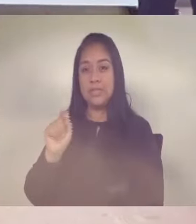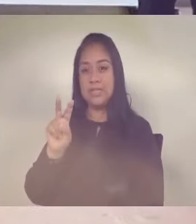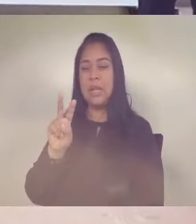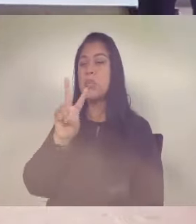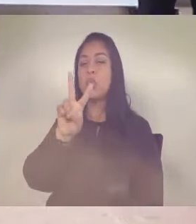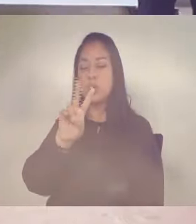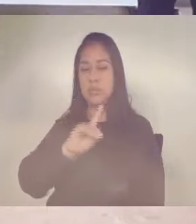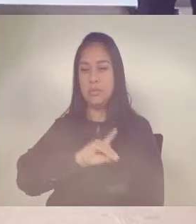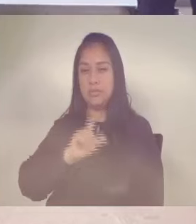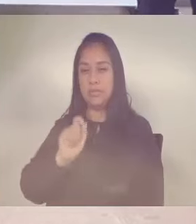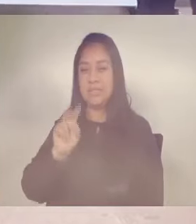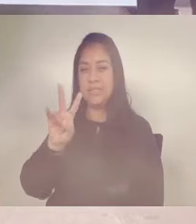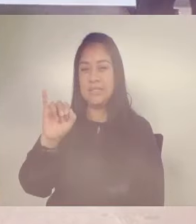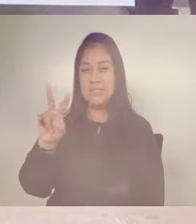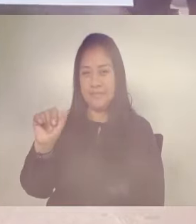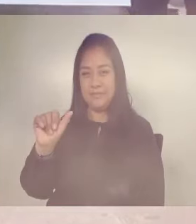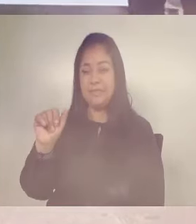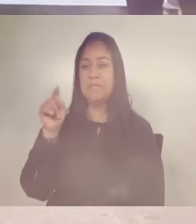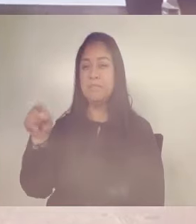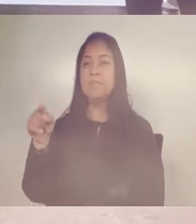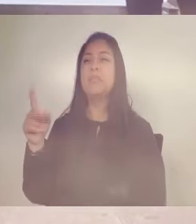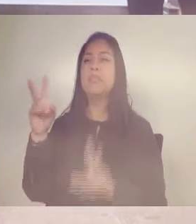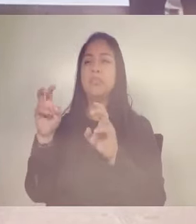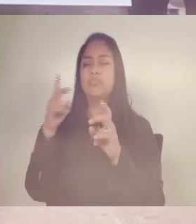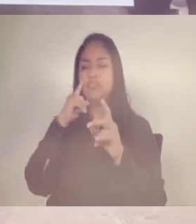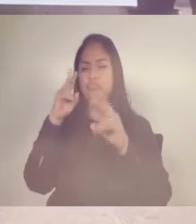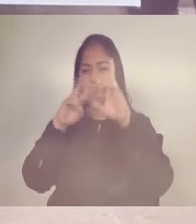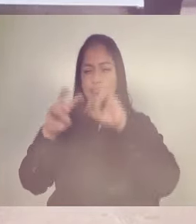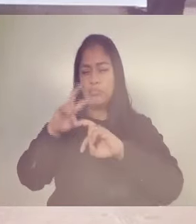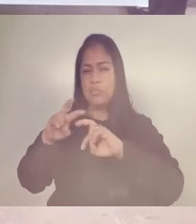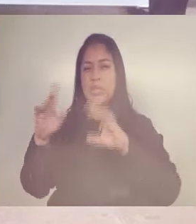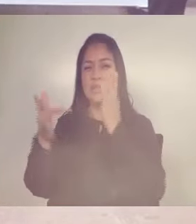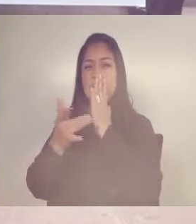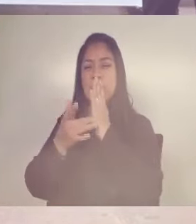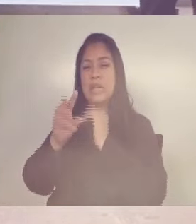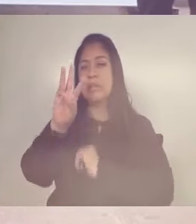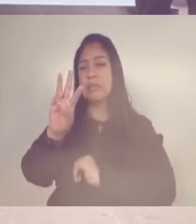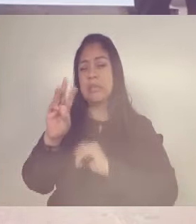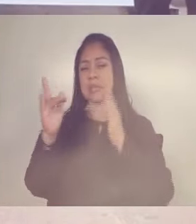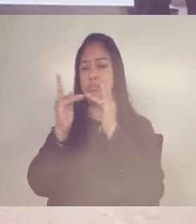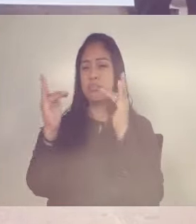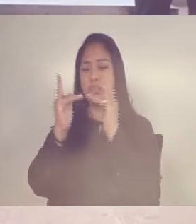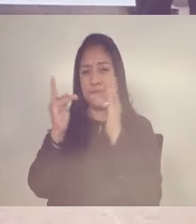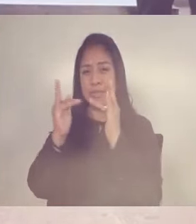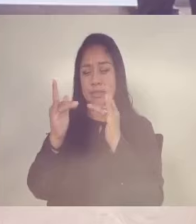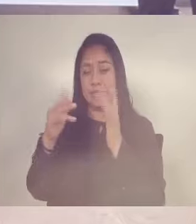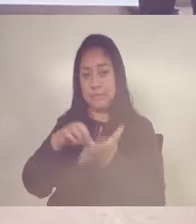fueron, sobre un estudio técnico realizado en tres puentes del país, usted ya mencionó lo de